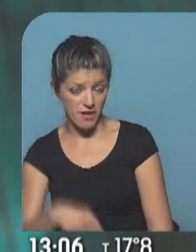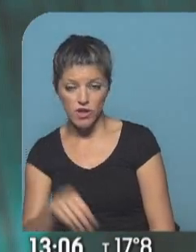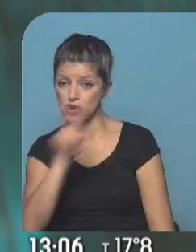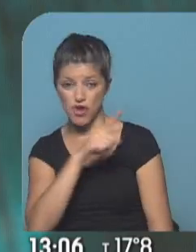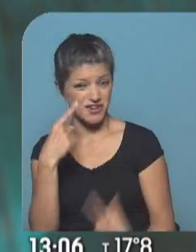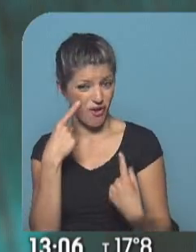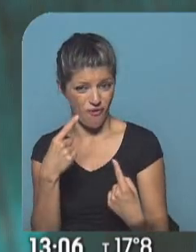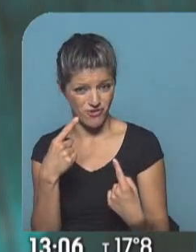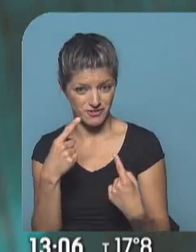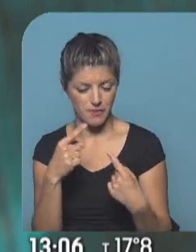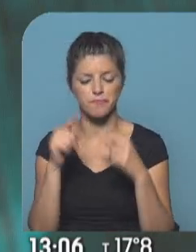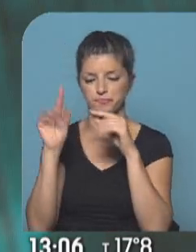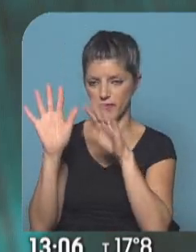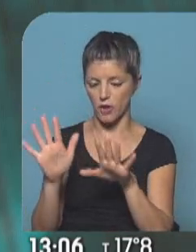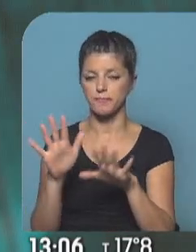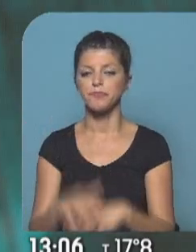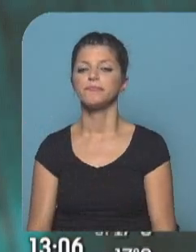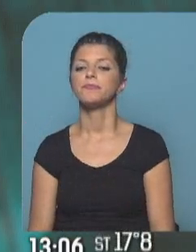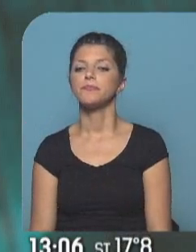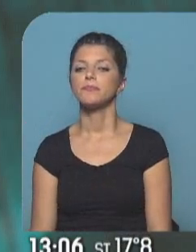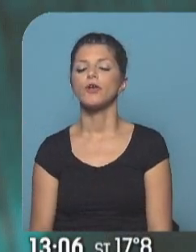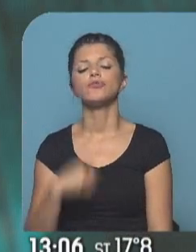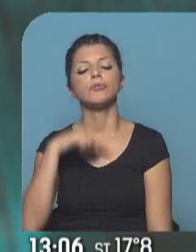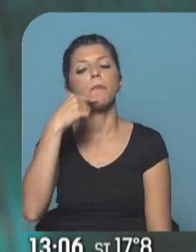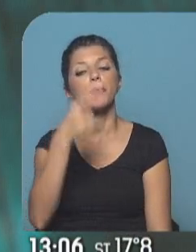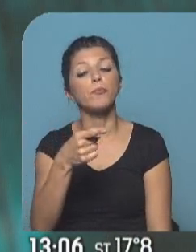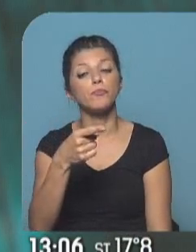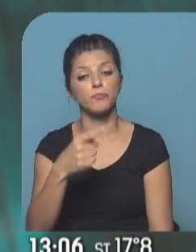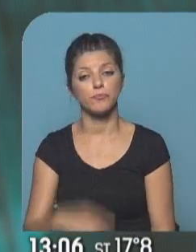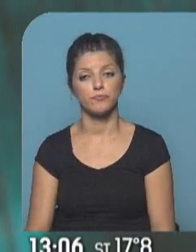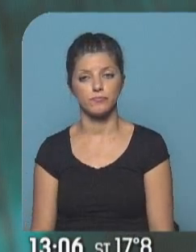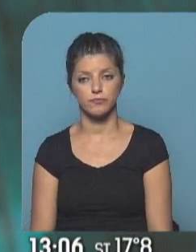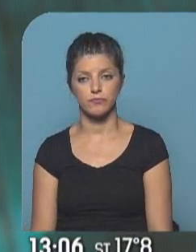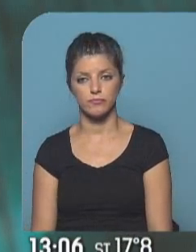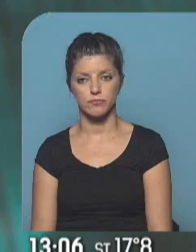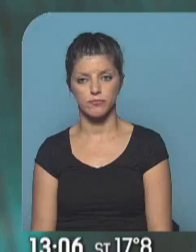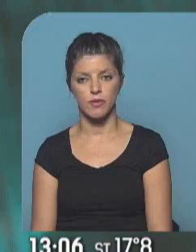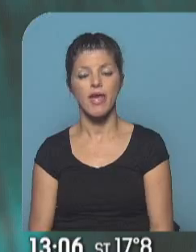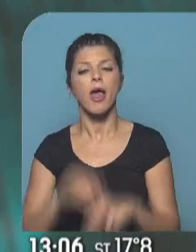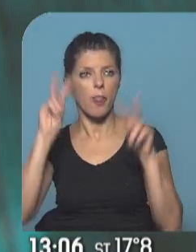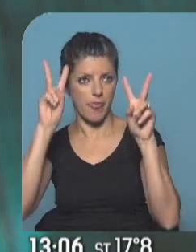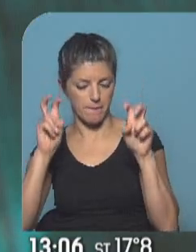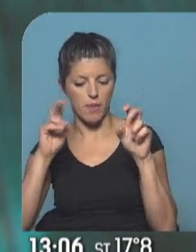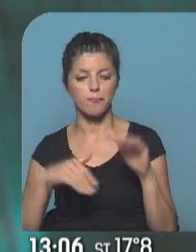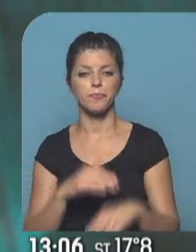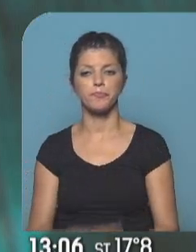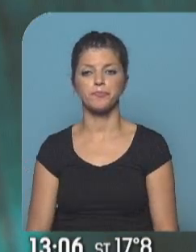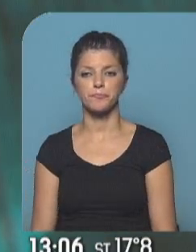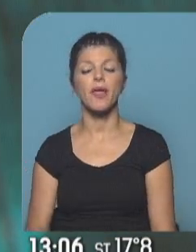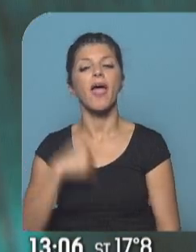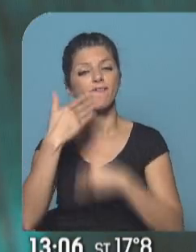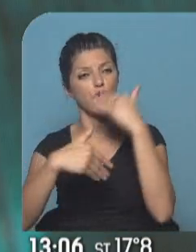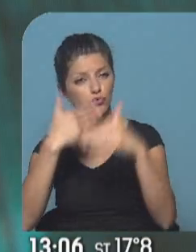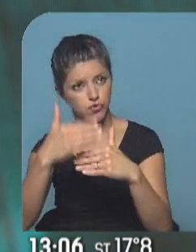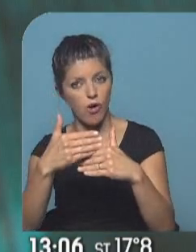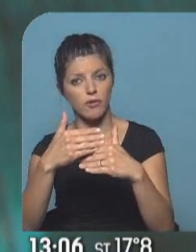bien, lo que a mí me interesaría saber es cuál es tu opinión sobre la evolución de la posición de los Estados